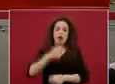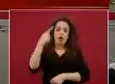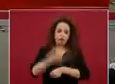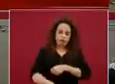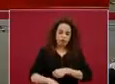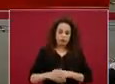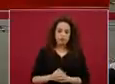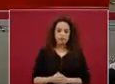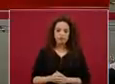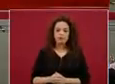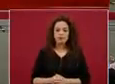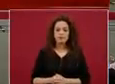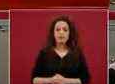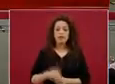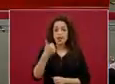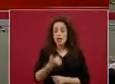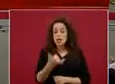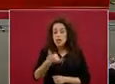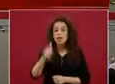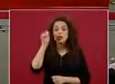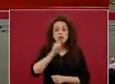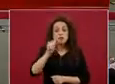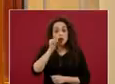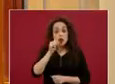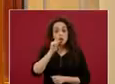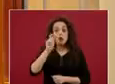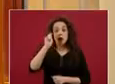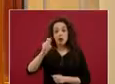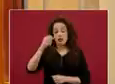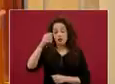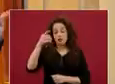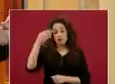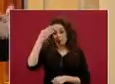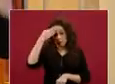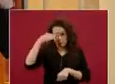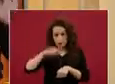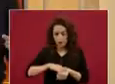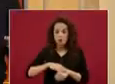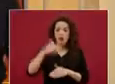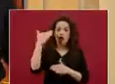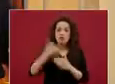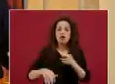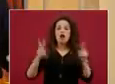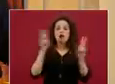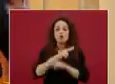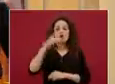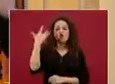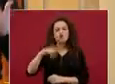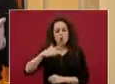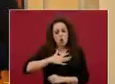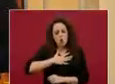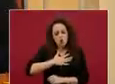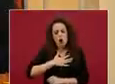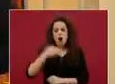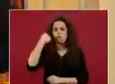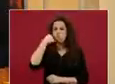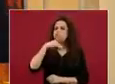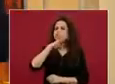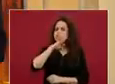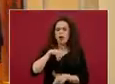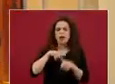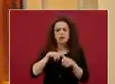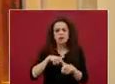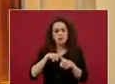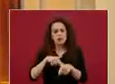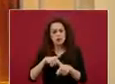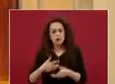Susana Distancia, siempre los signos de alerta: falta de aire, dolor en el pecho, fiebre persistente, desorientación